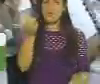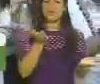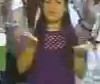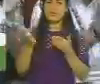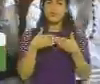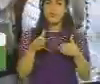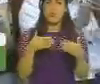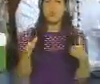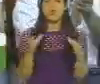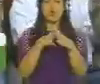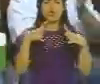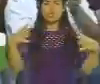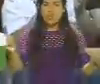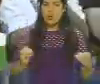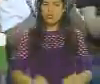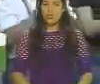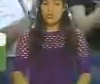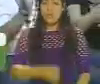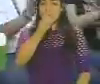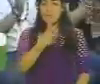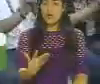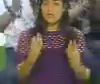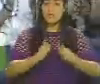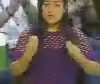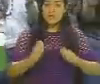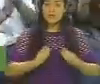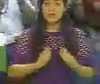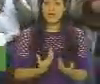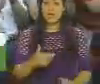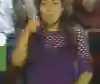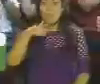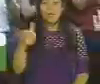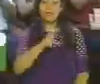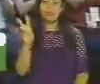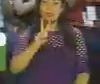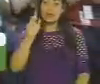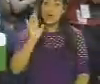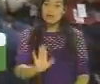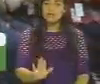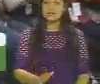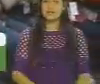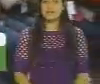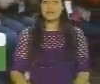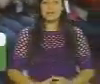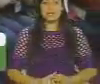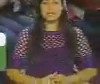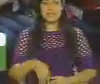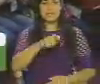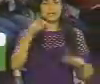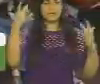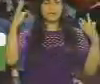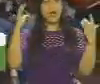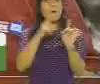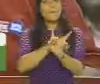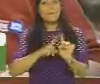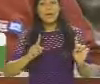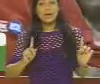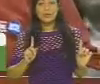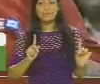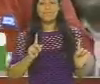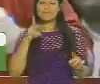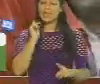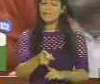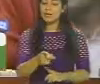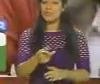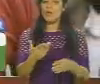públicos, tenga el buen vivir que exige el pueblo venezolano. Pero para eso es